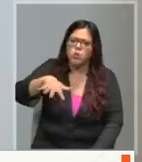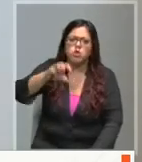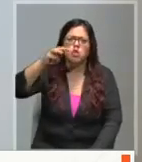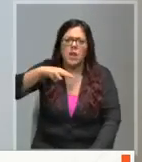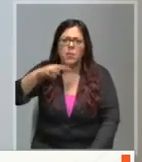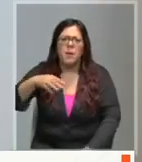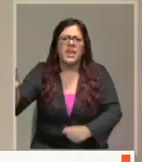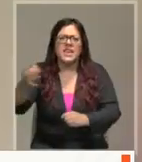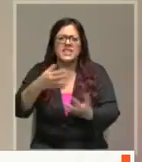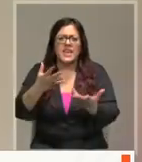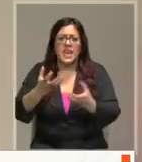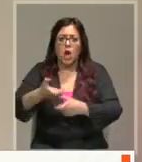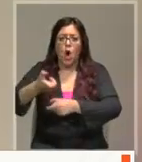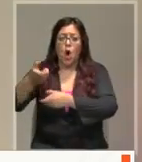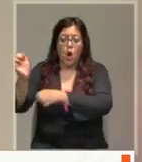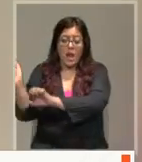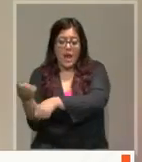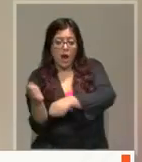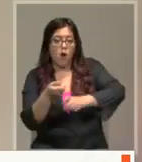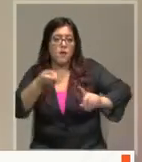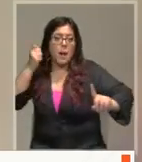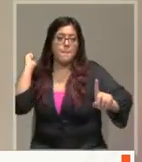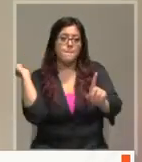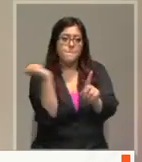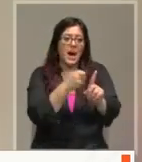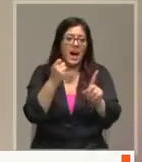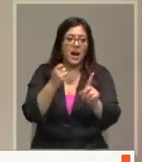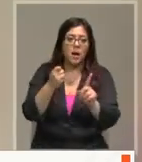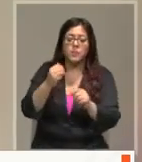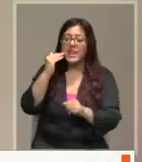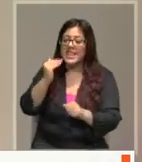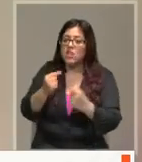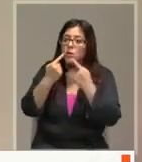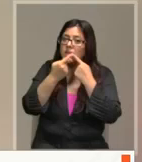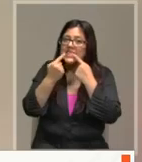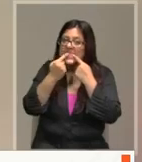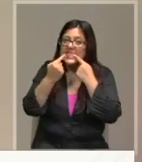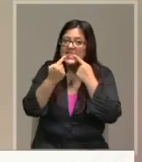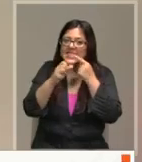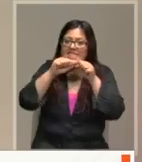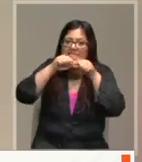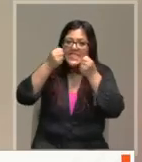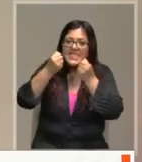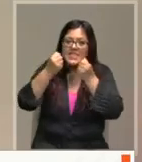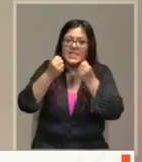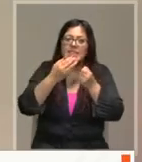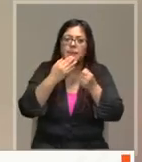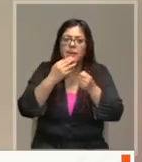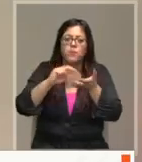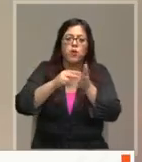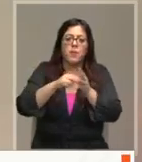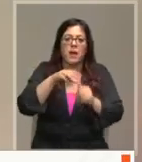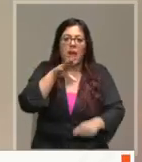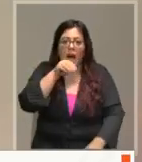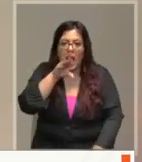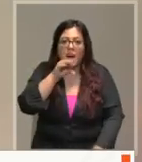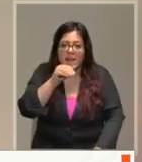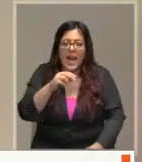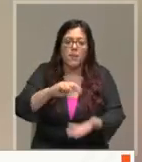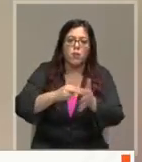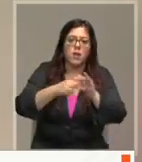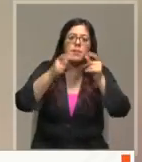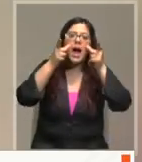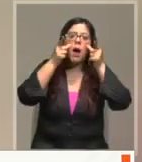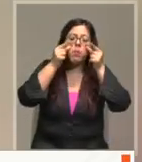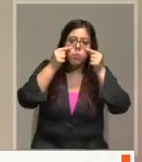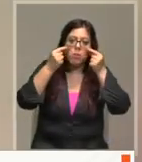con la escoba. El niño estaba con el 90% de sus dientes cariados, estaba con problemas del habla, problemas a la vista,